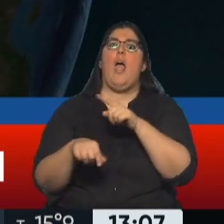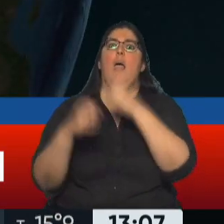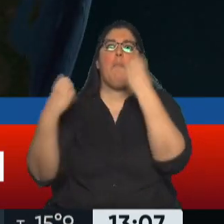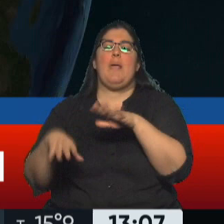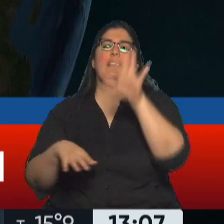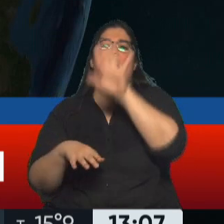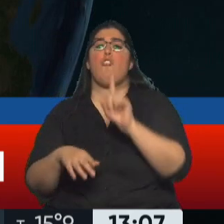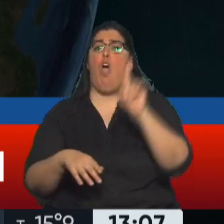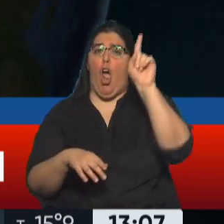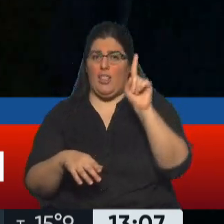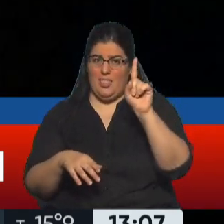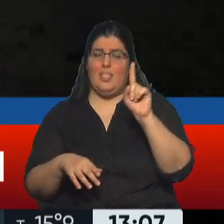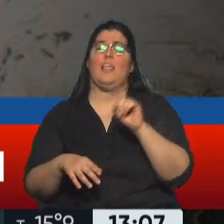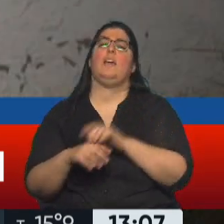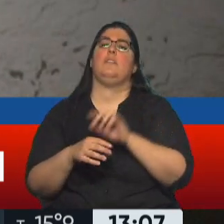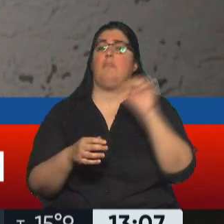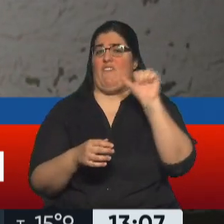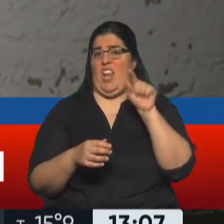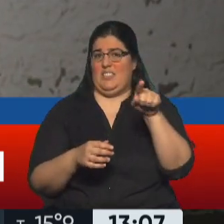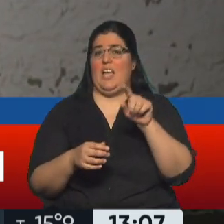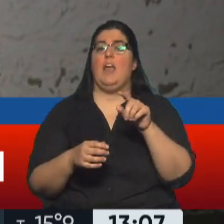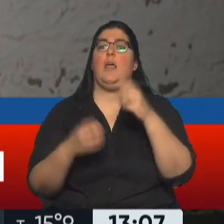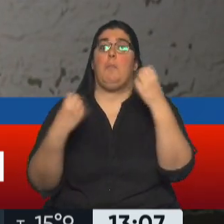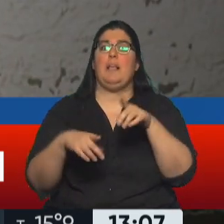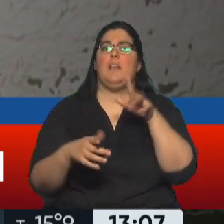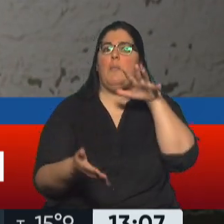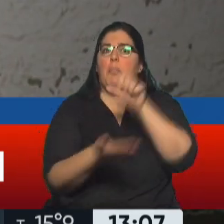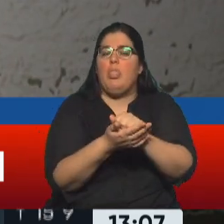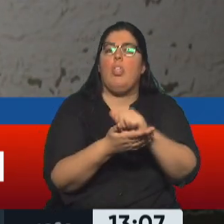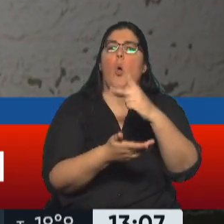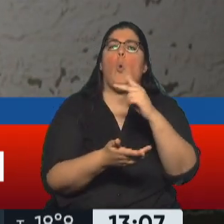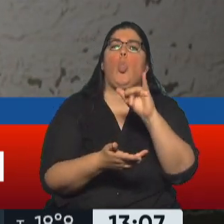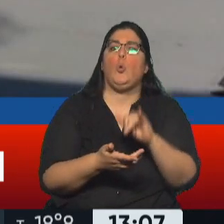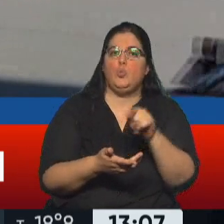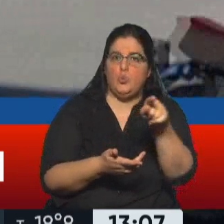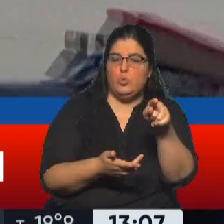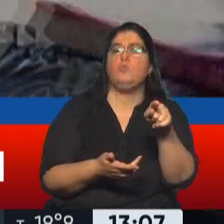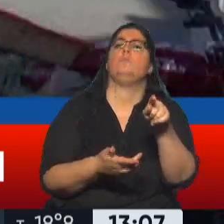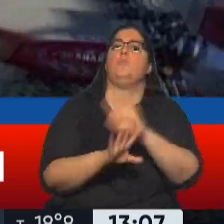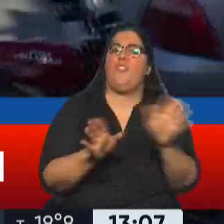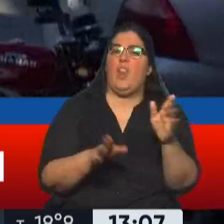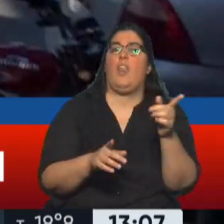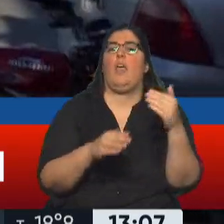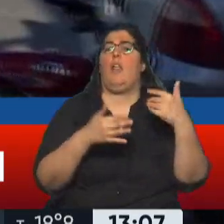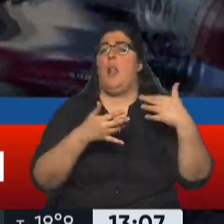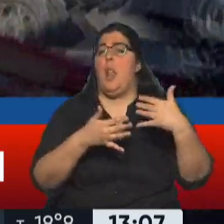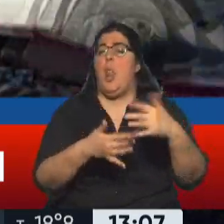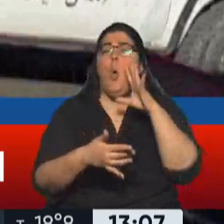zona norte del país, donde lograron capturar Kunduz en junio. Para julio, controlaban más